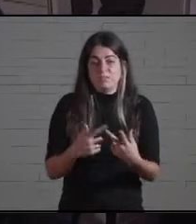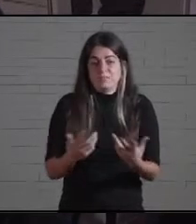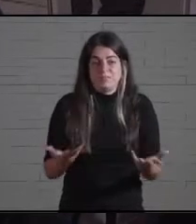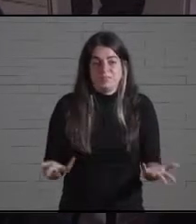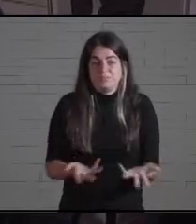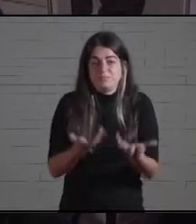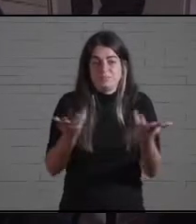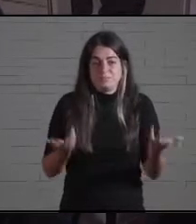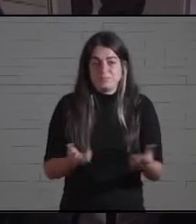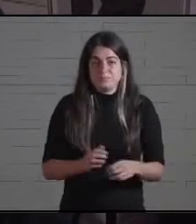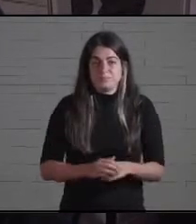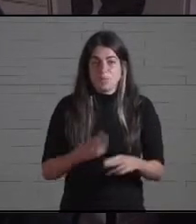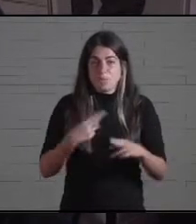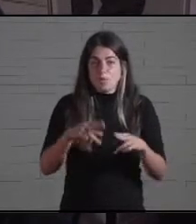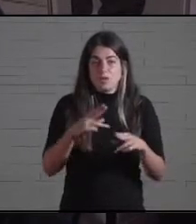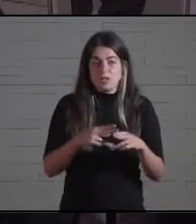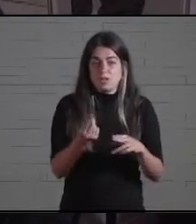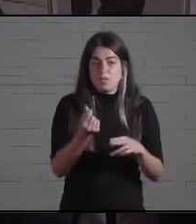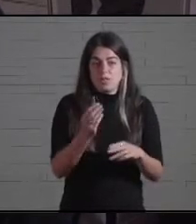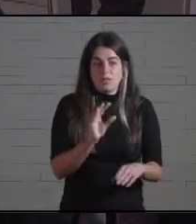en estas políticas.